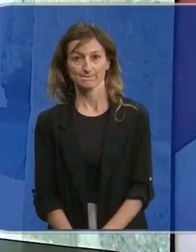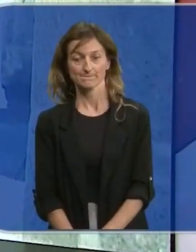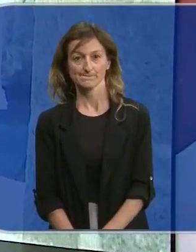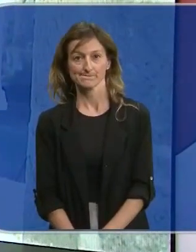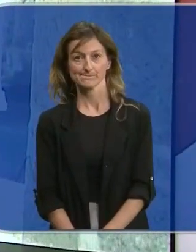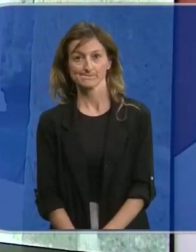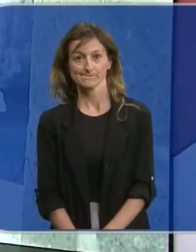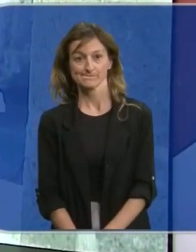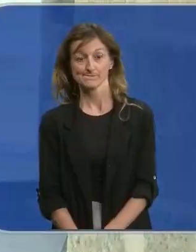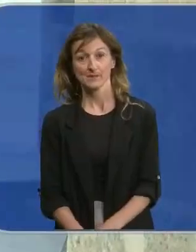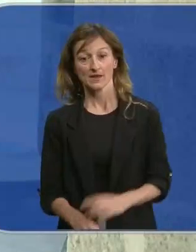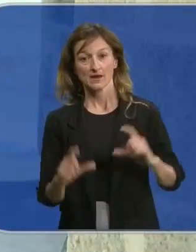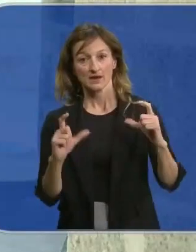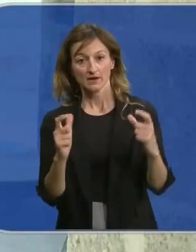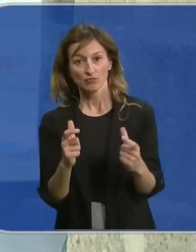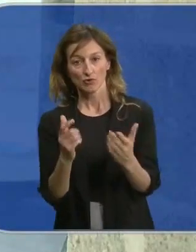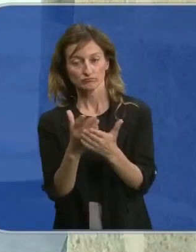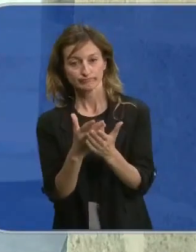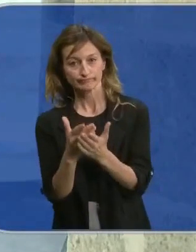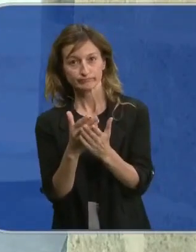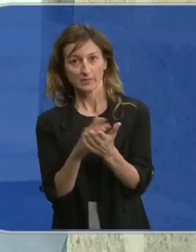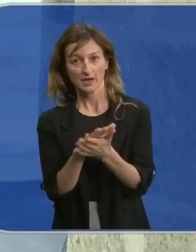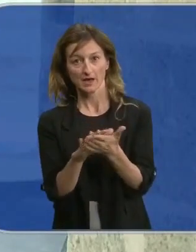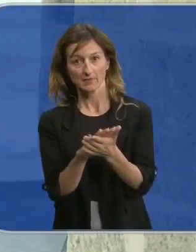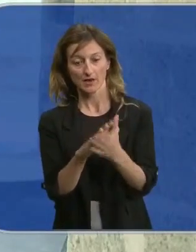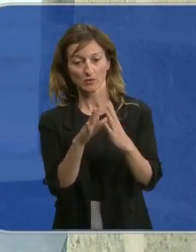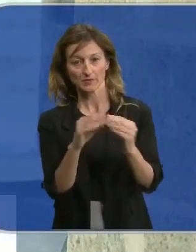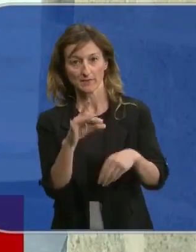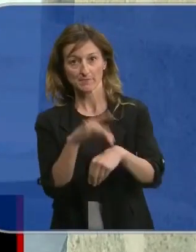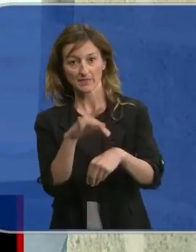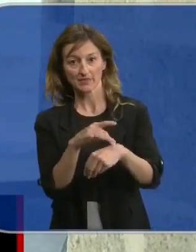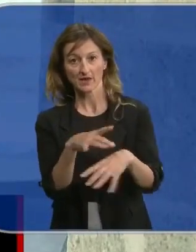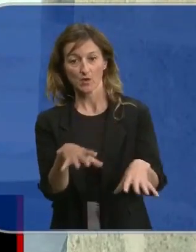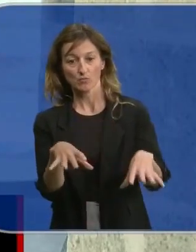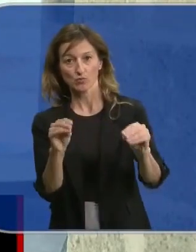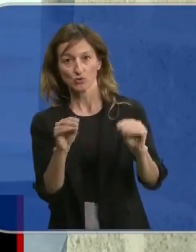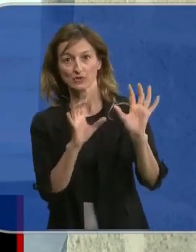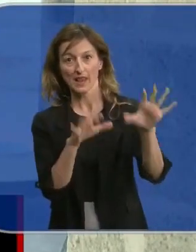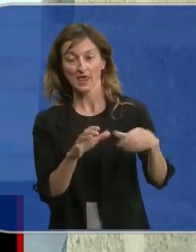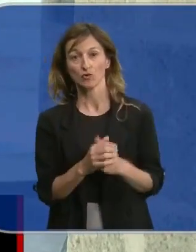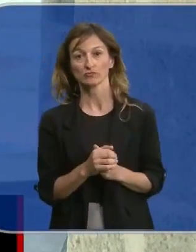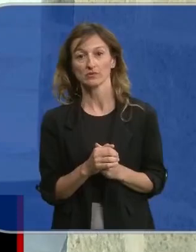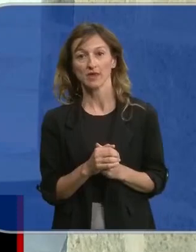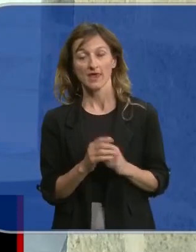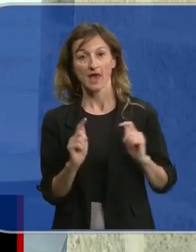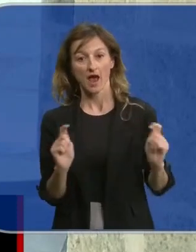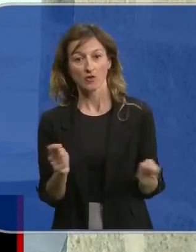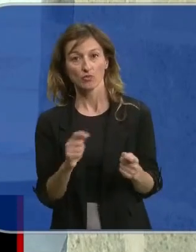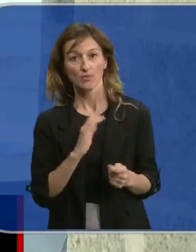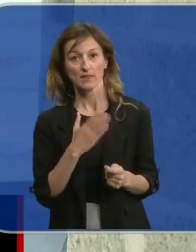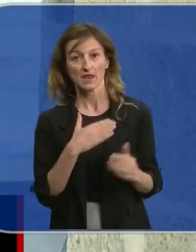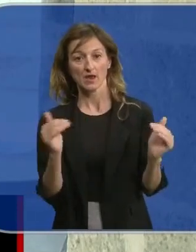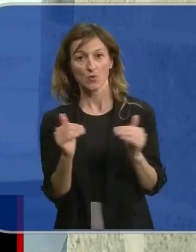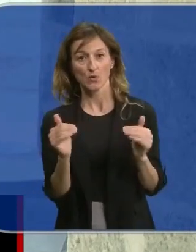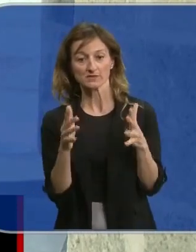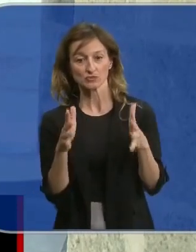Martínez y en ese encuentro estudiarán entre otras cuestiones la implantación de facultades de Medicina en Burgos y en León y otro anuncio mañana